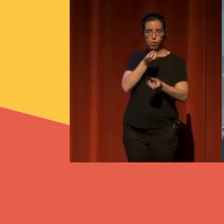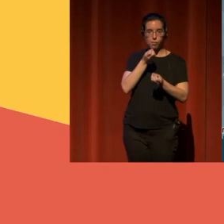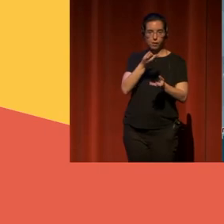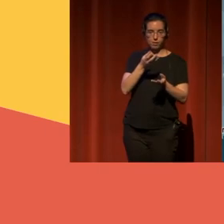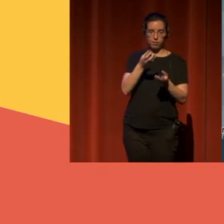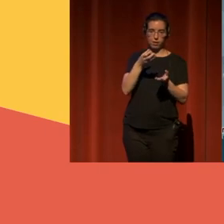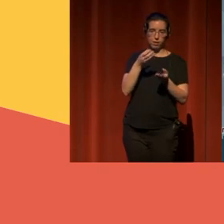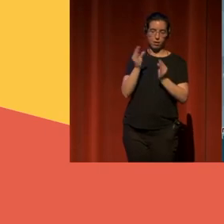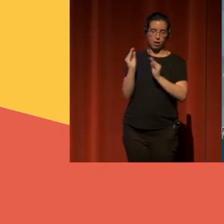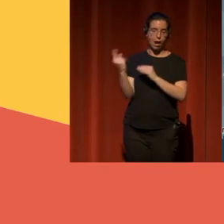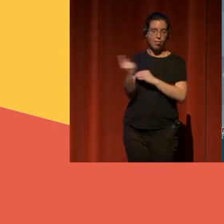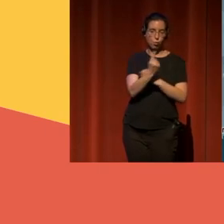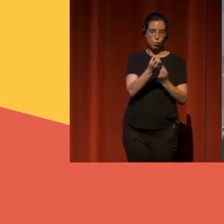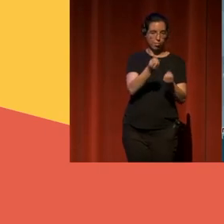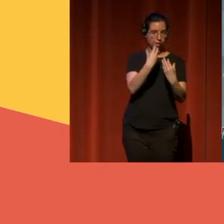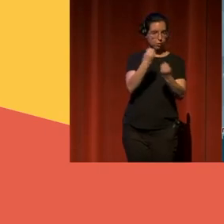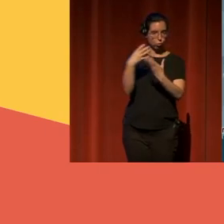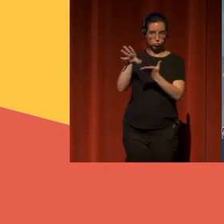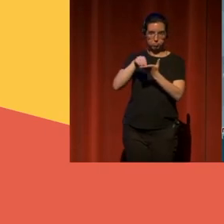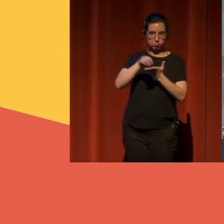de cada una de ellas.